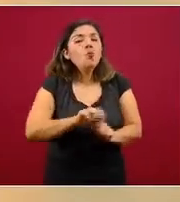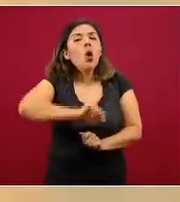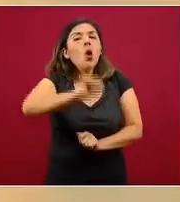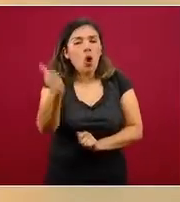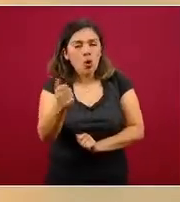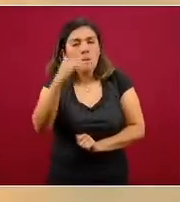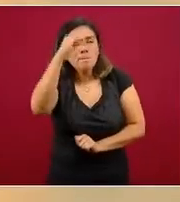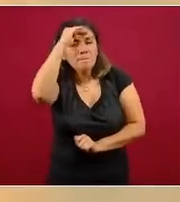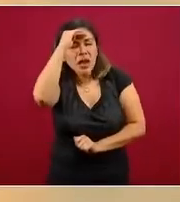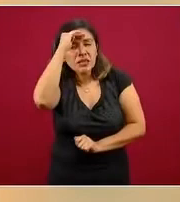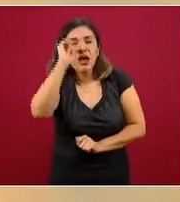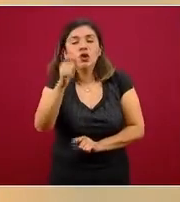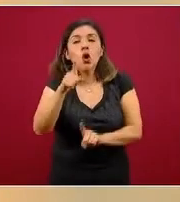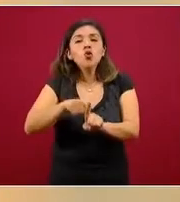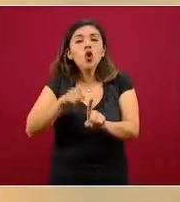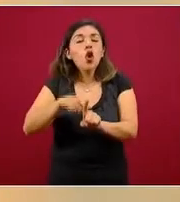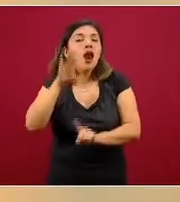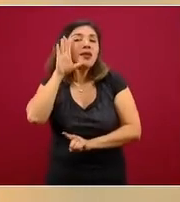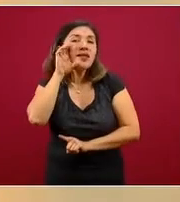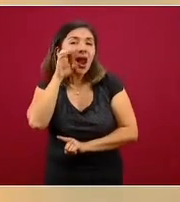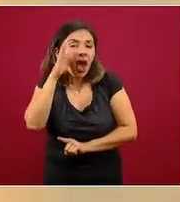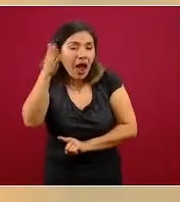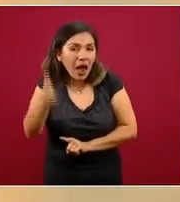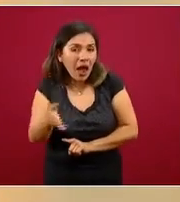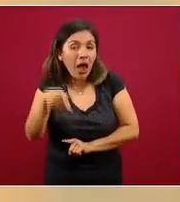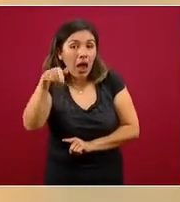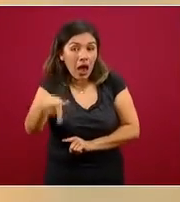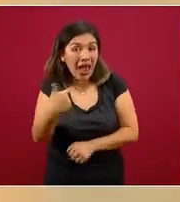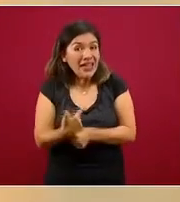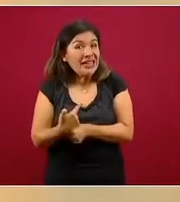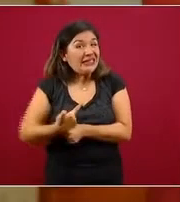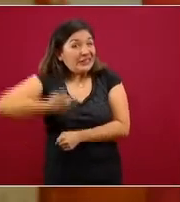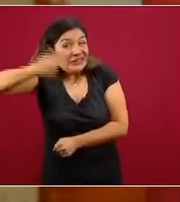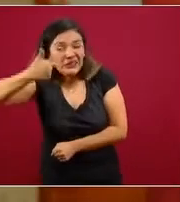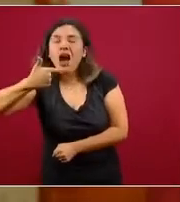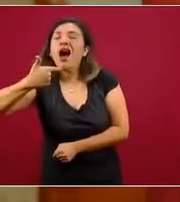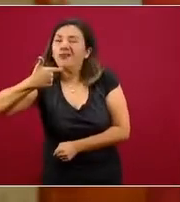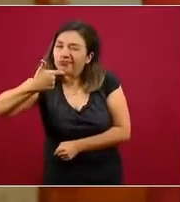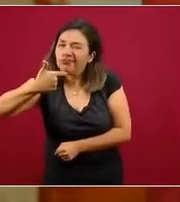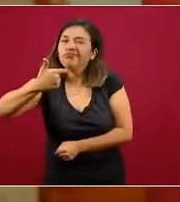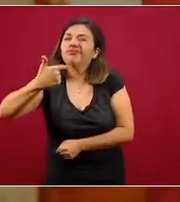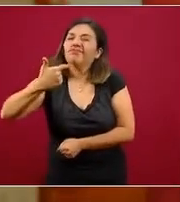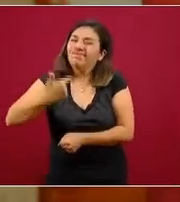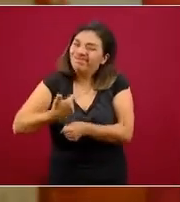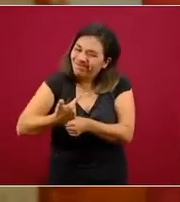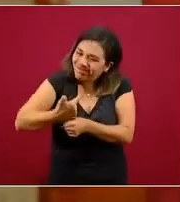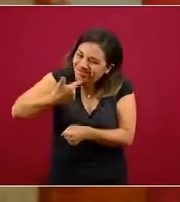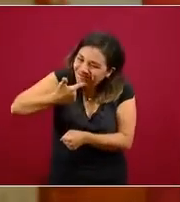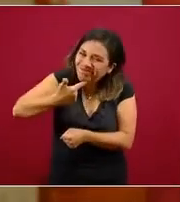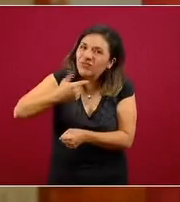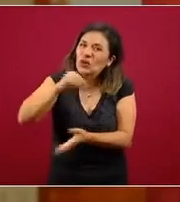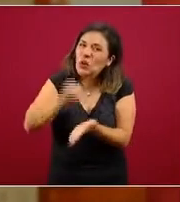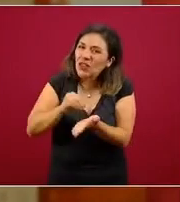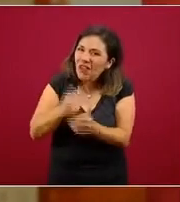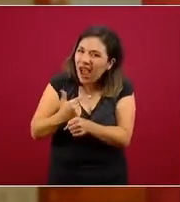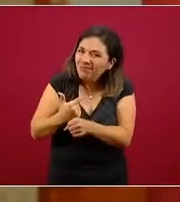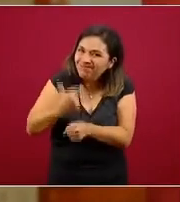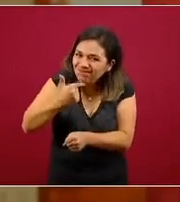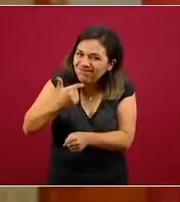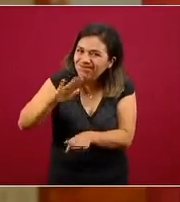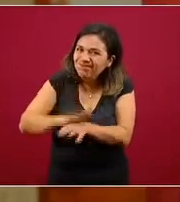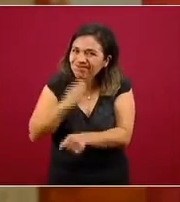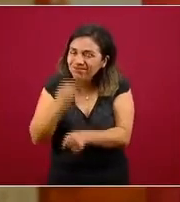vista del color naranja, el riesgo ya no es máximo, pero continúa siendo alto. Y por